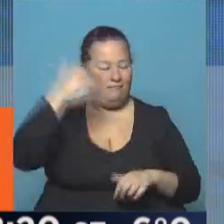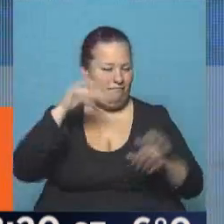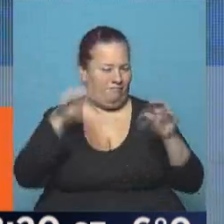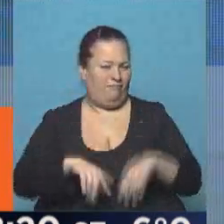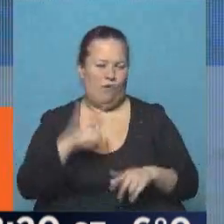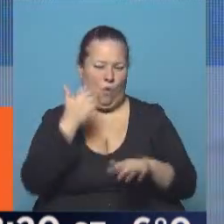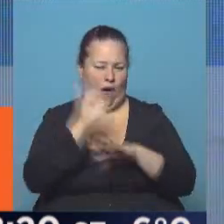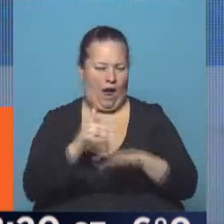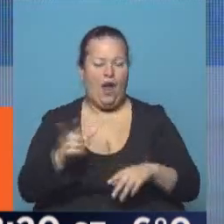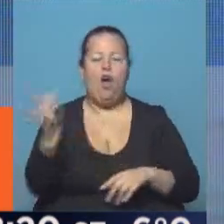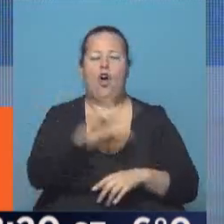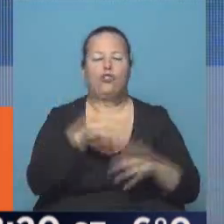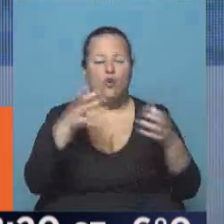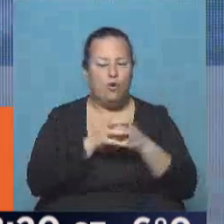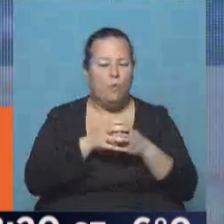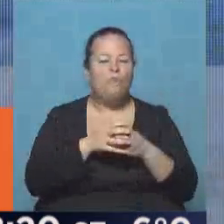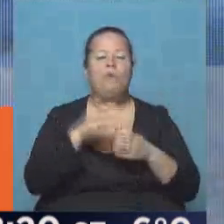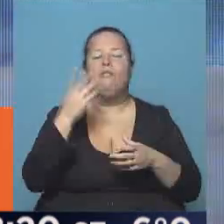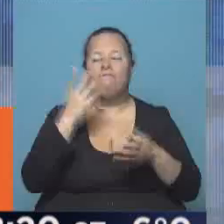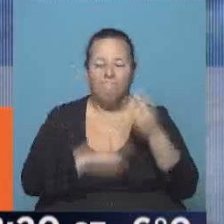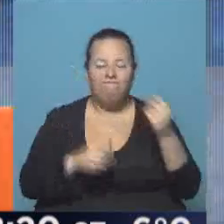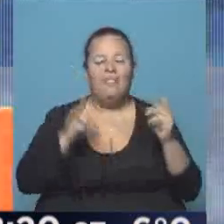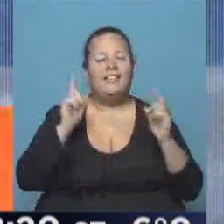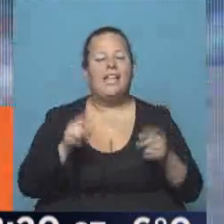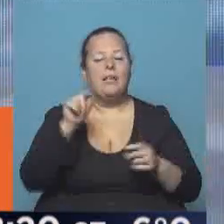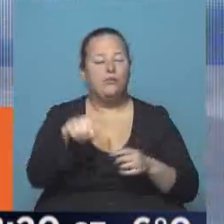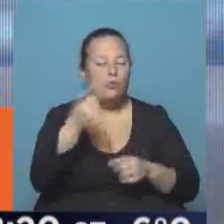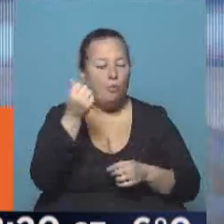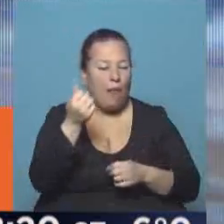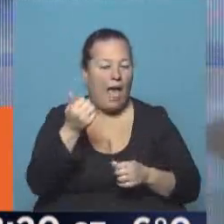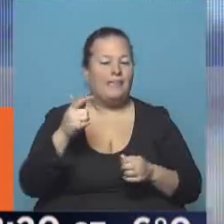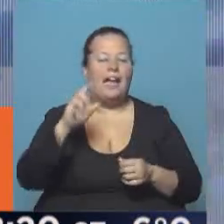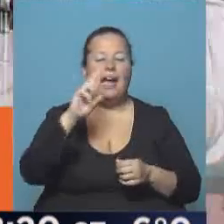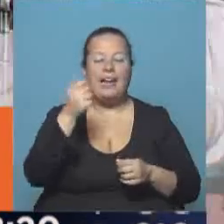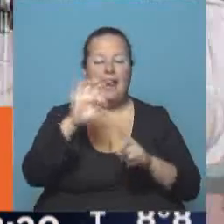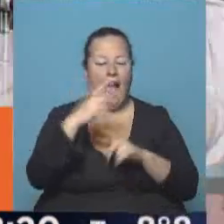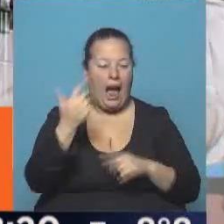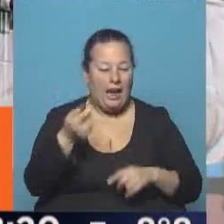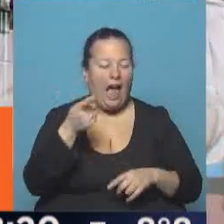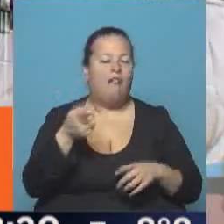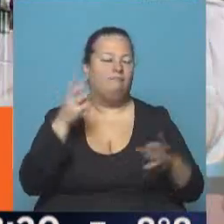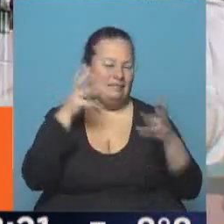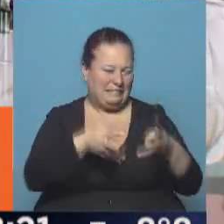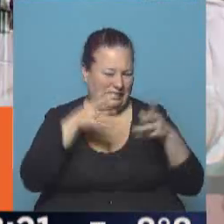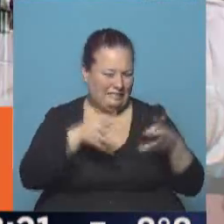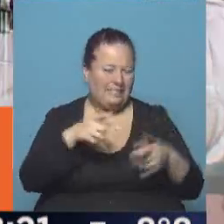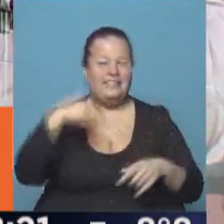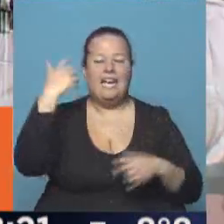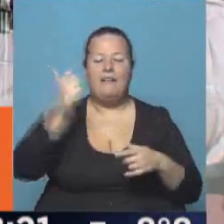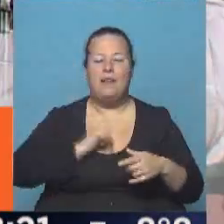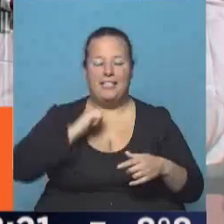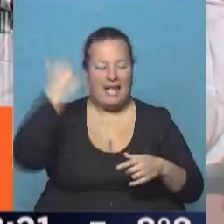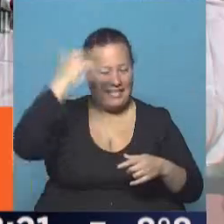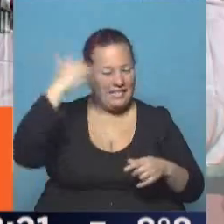tiene presencia, hay otros grupos irregulares, y su capital, que es la ciudad de Raqqa, está siendo atacada y el ejército sirio,